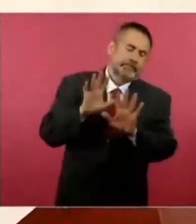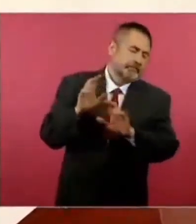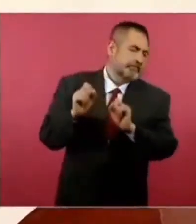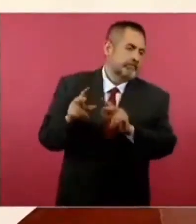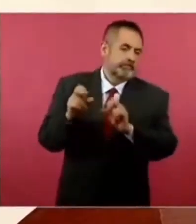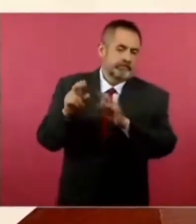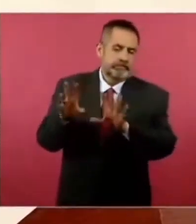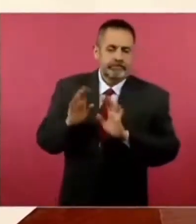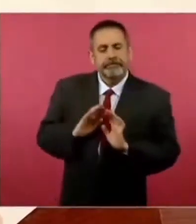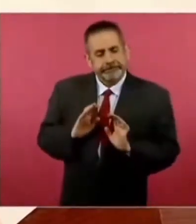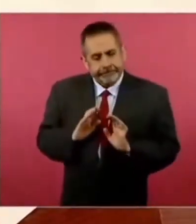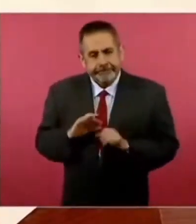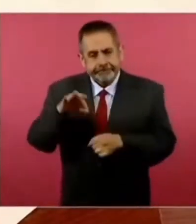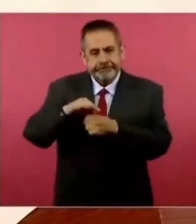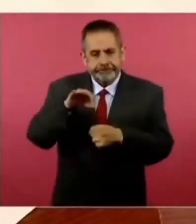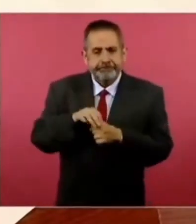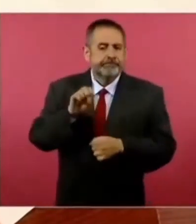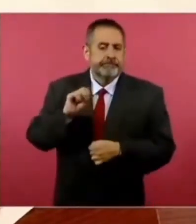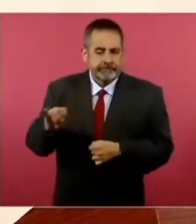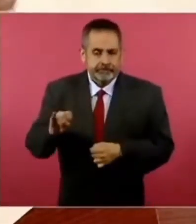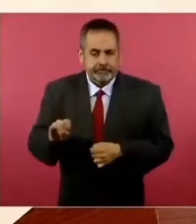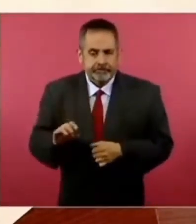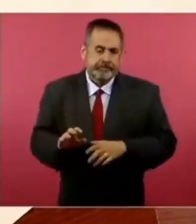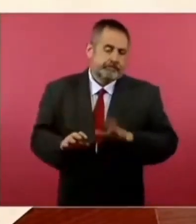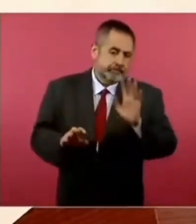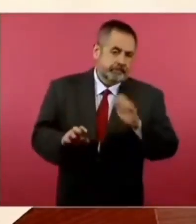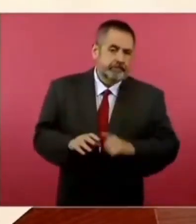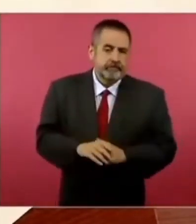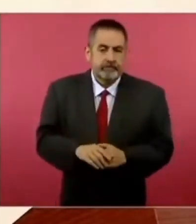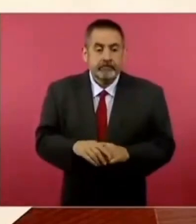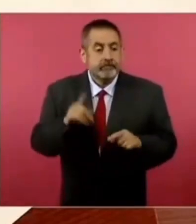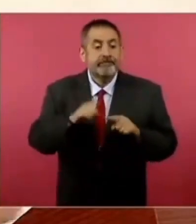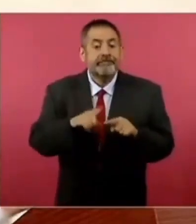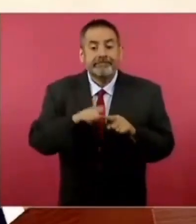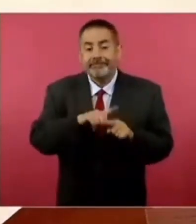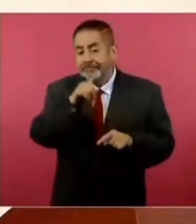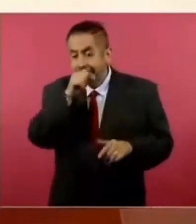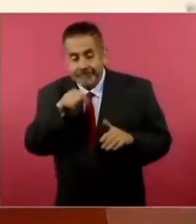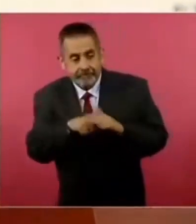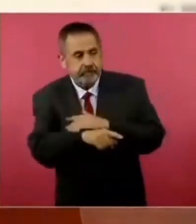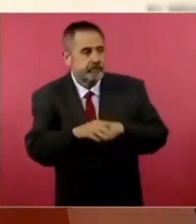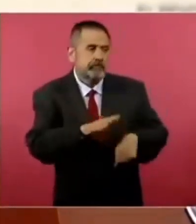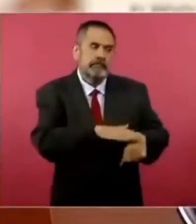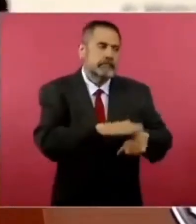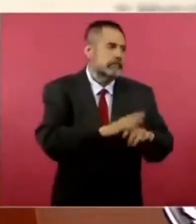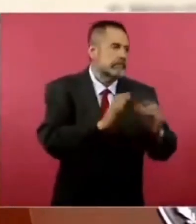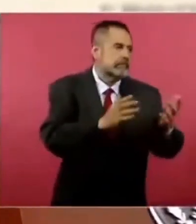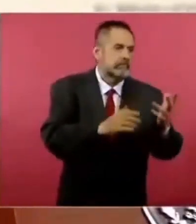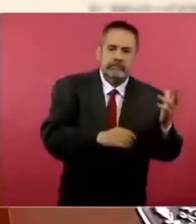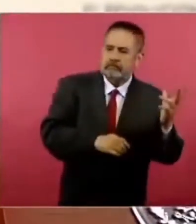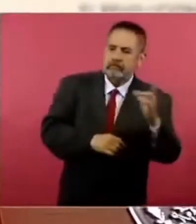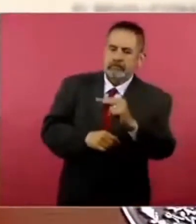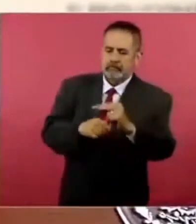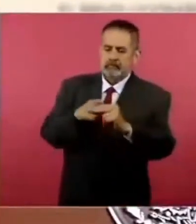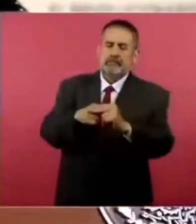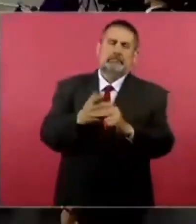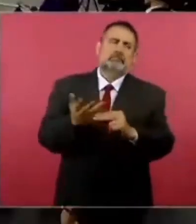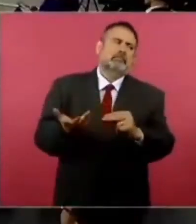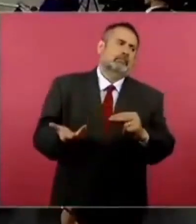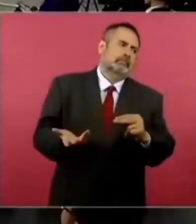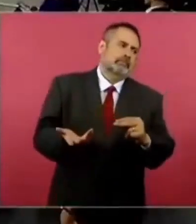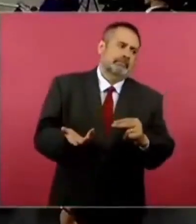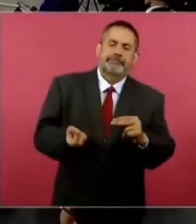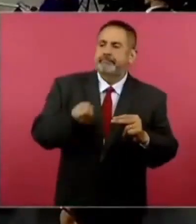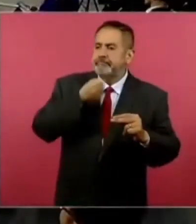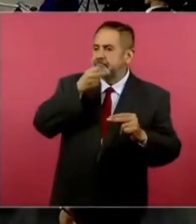Ahí ya votaron distintos. Porque alguien les dijo, seguramente sus publicistas, ¿cómo vas